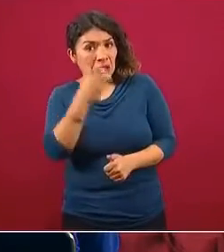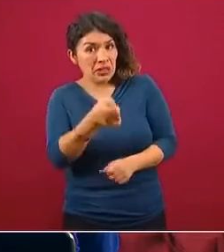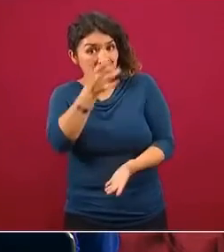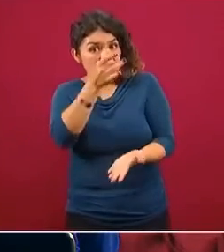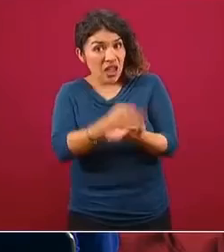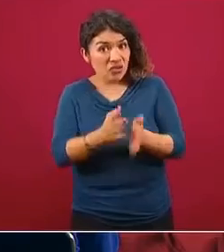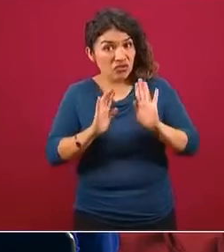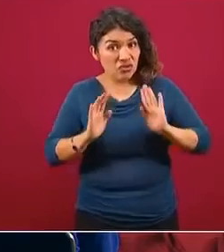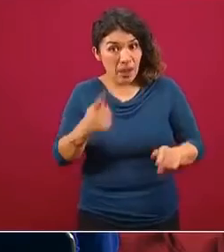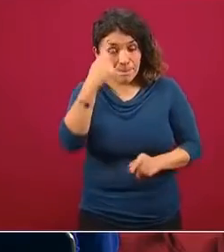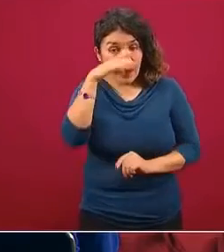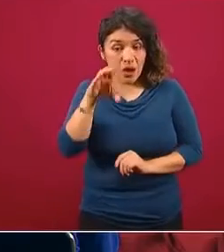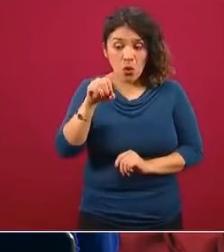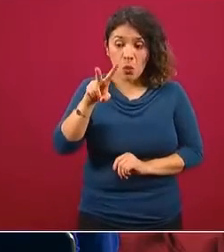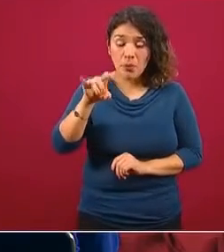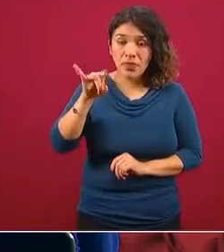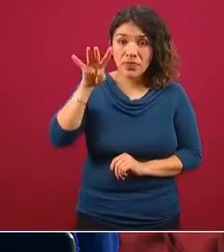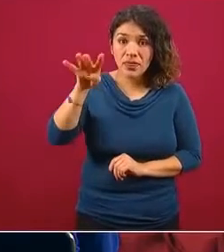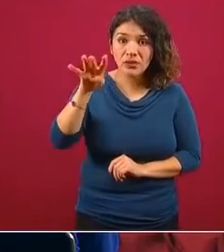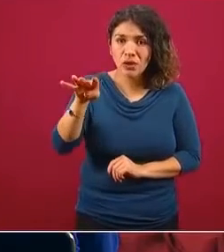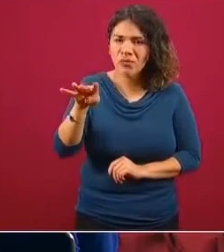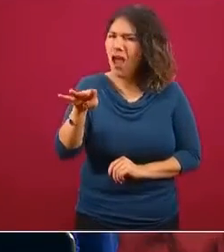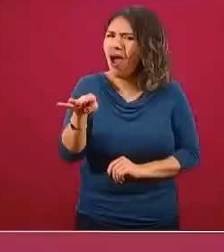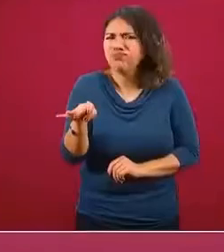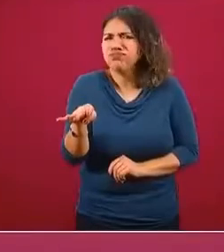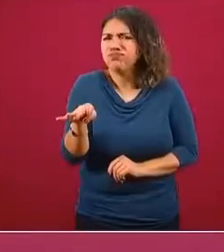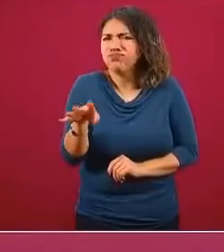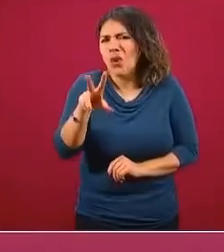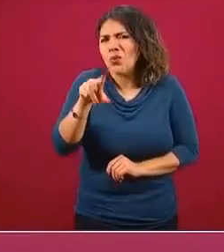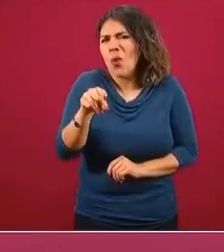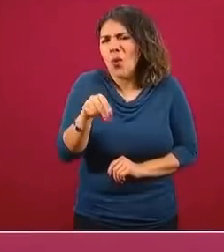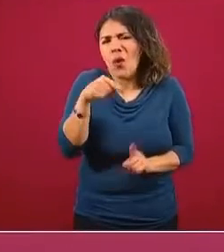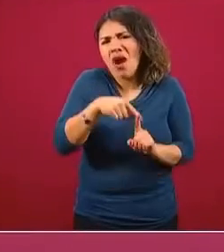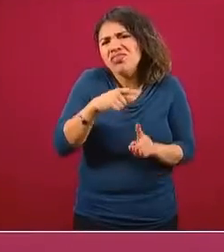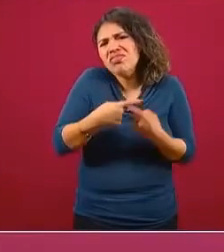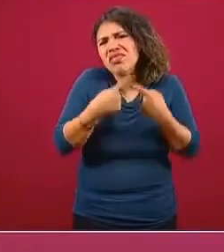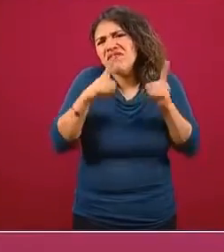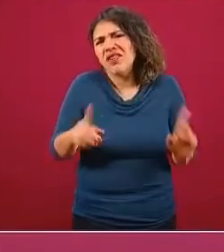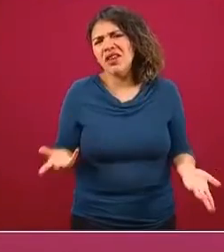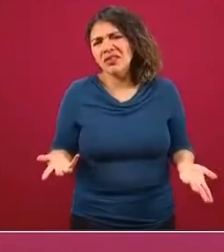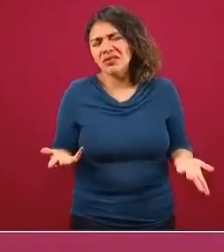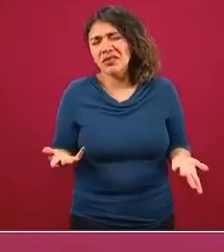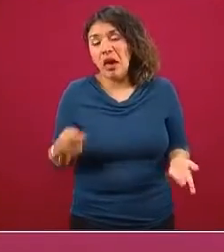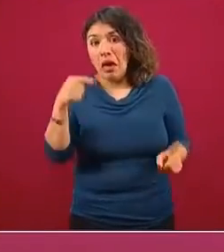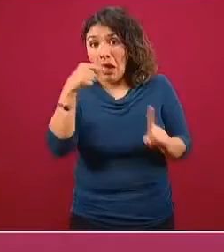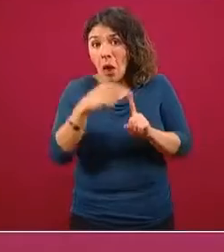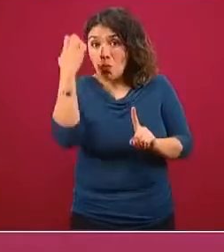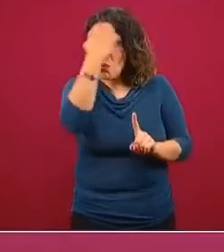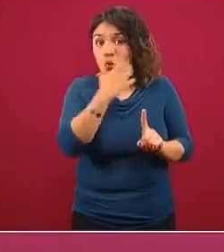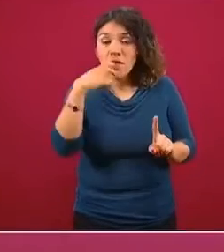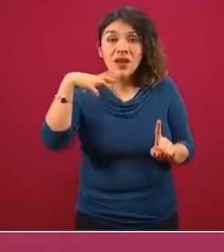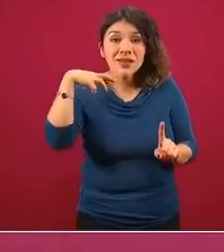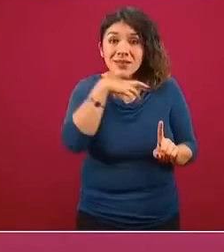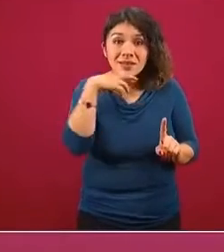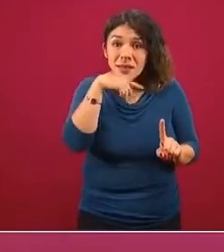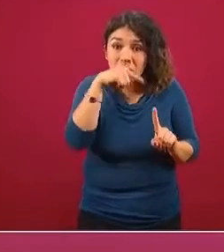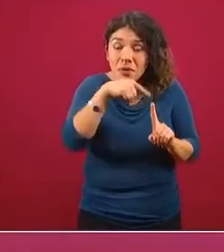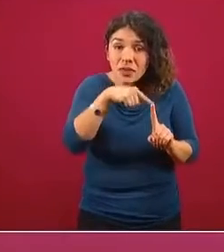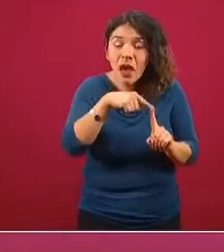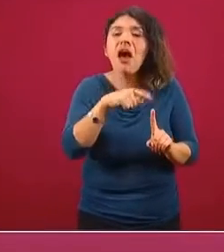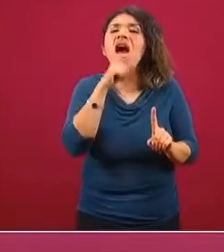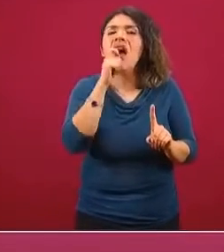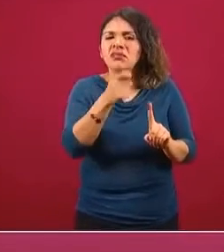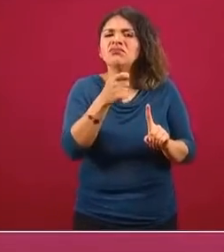diagnósticas de COVID-19 y no son para eso las pruebas rápidas. En el mejor de los casos, las pruebas rápidas que